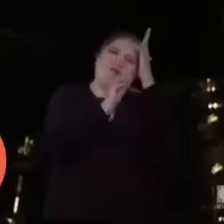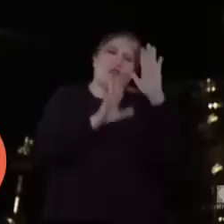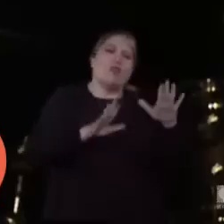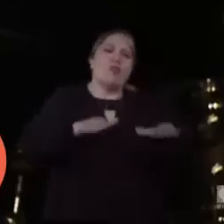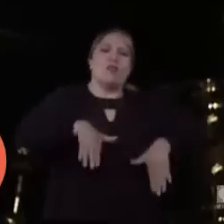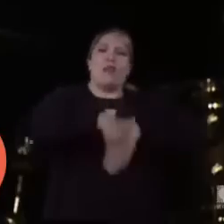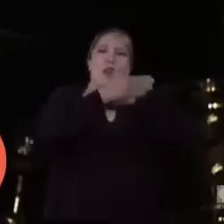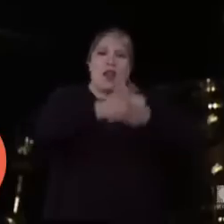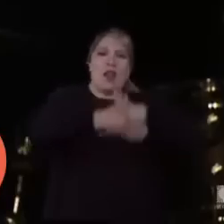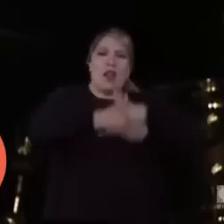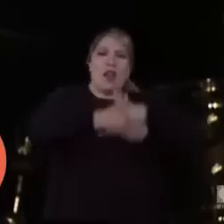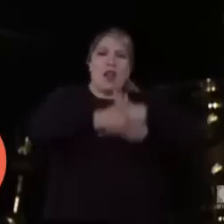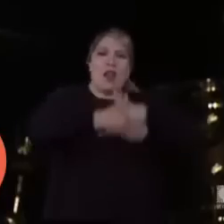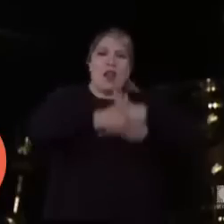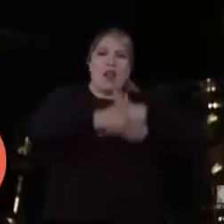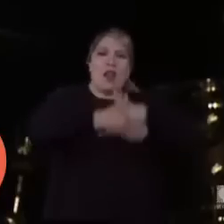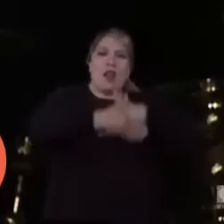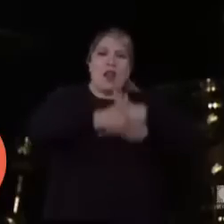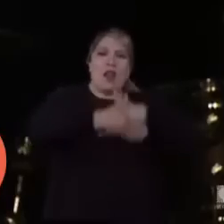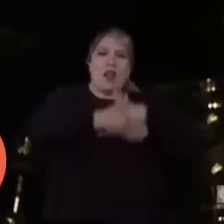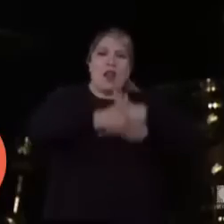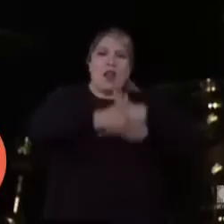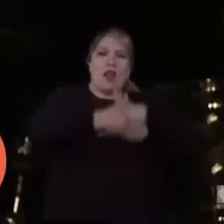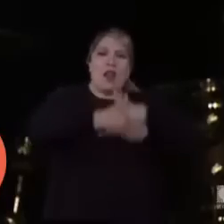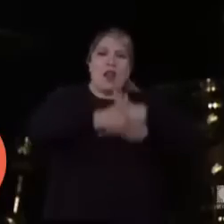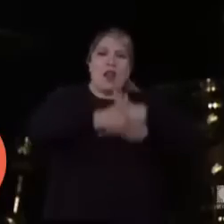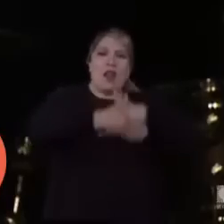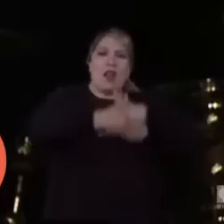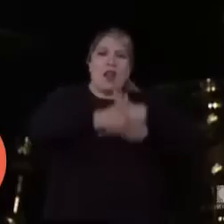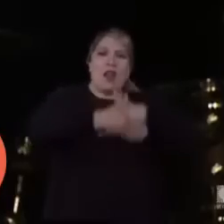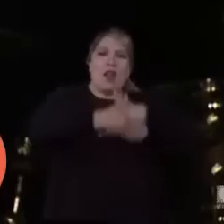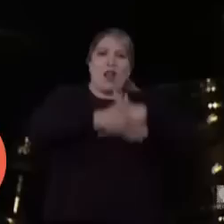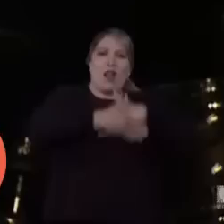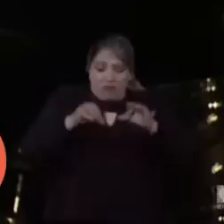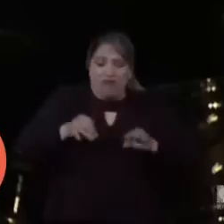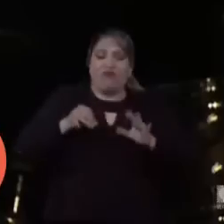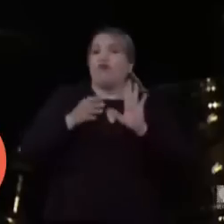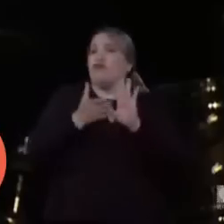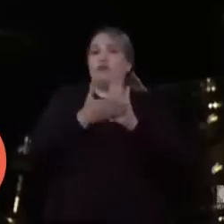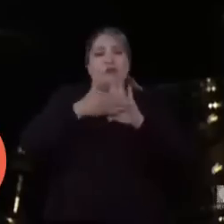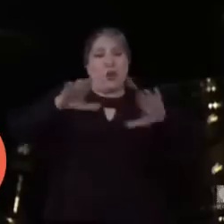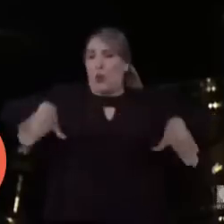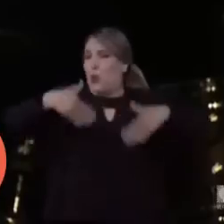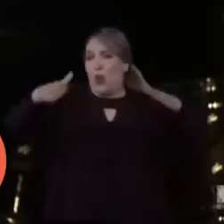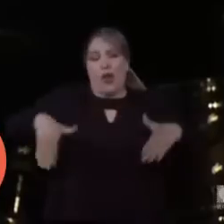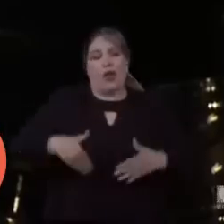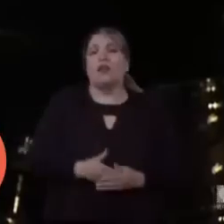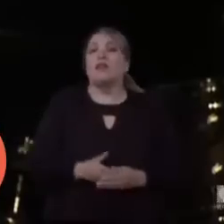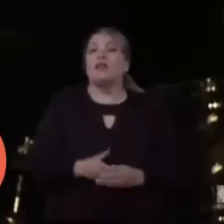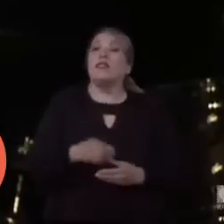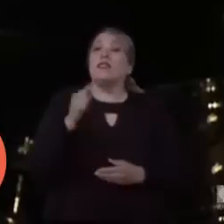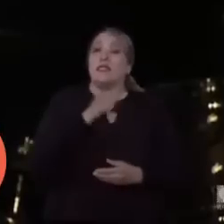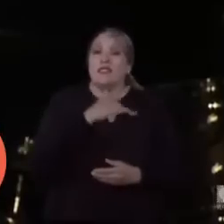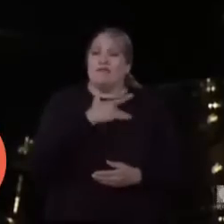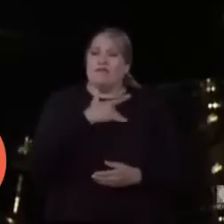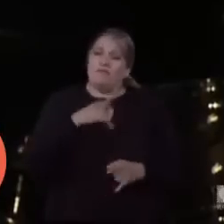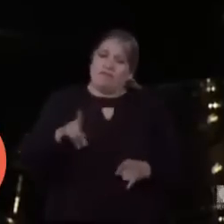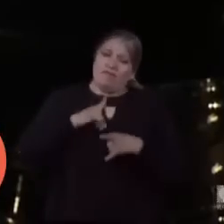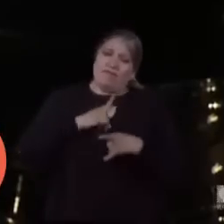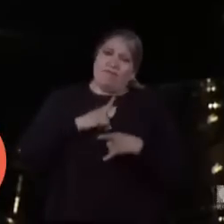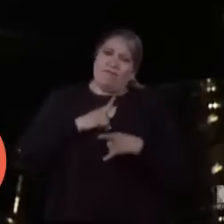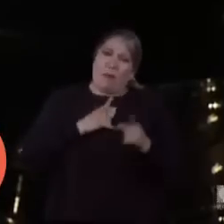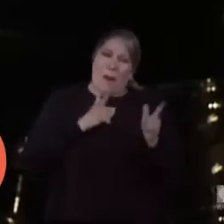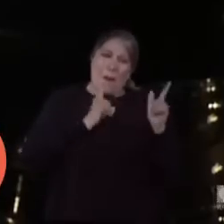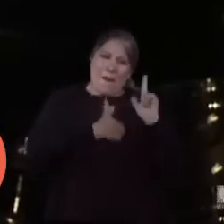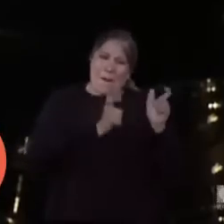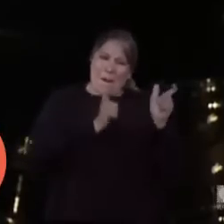de las calles. No había una ley u un ordenamiento escrito que lo mandara, pero el sentir de los soldados